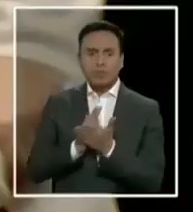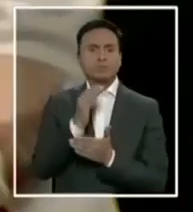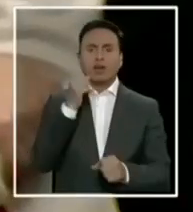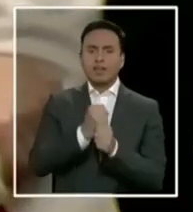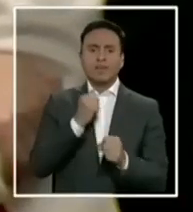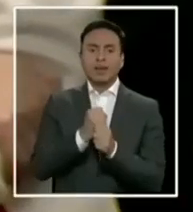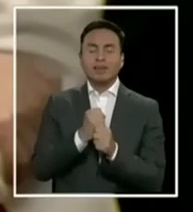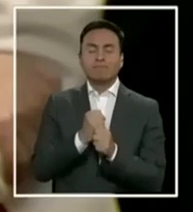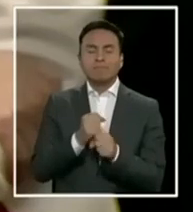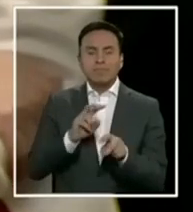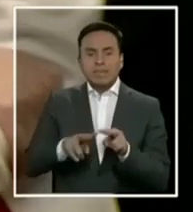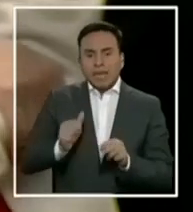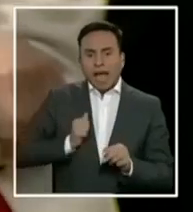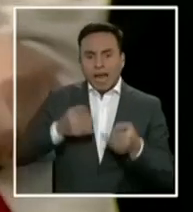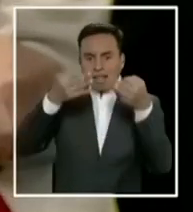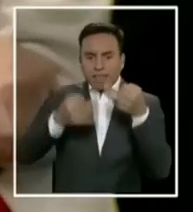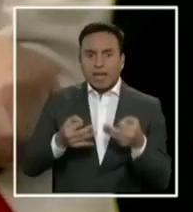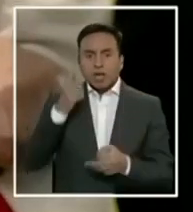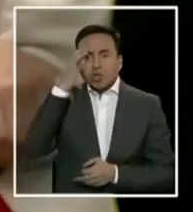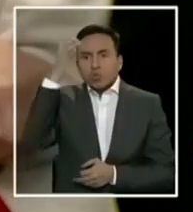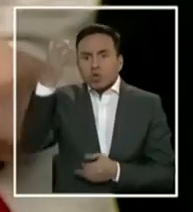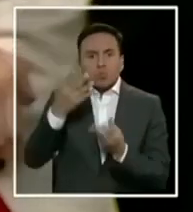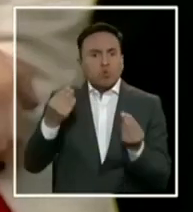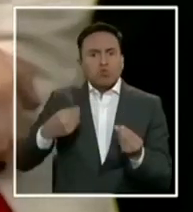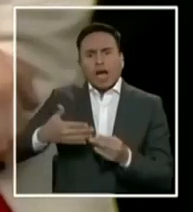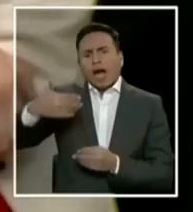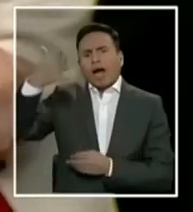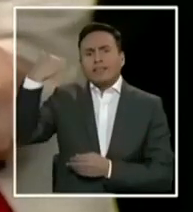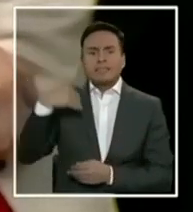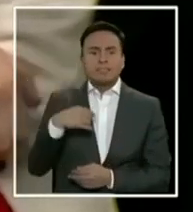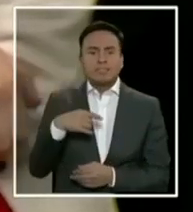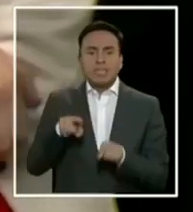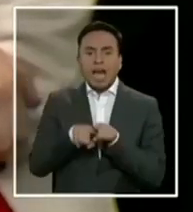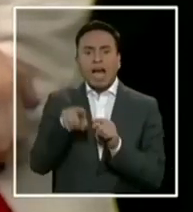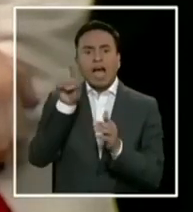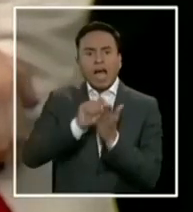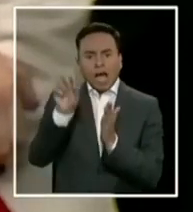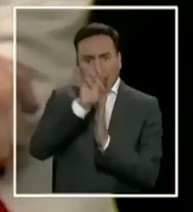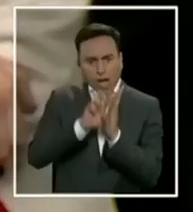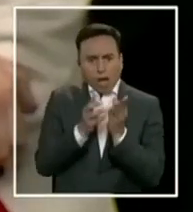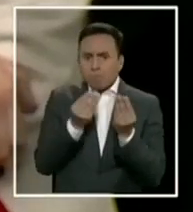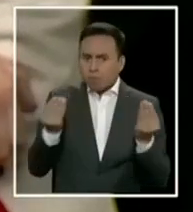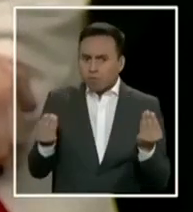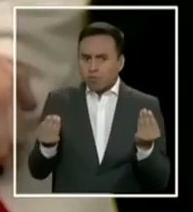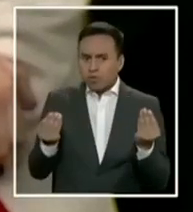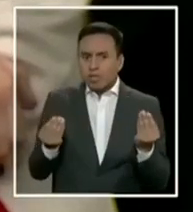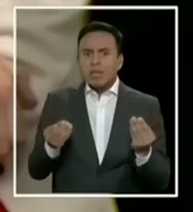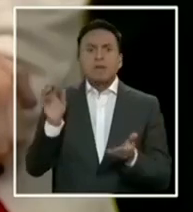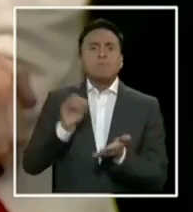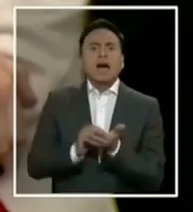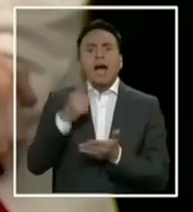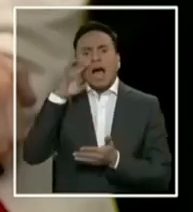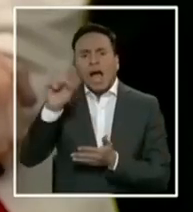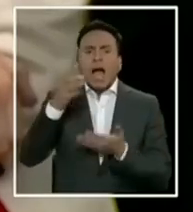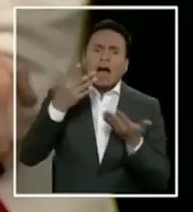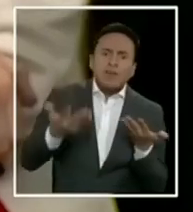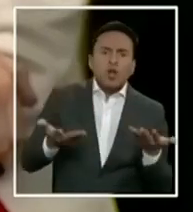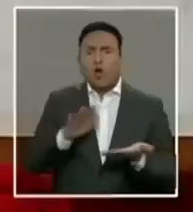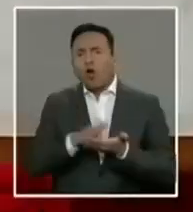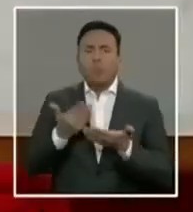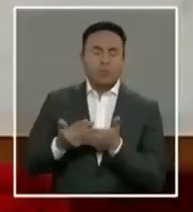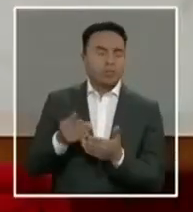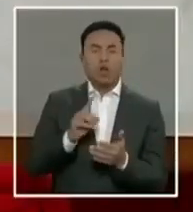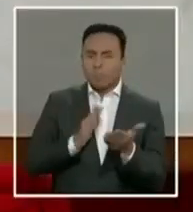que comencemos a trabajar para hacer realidad un sueño anhelado hace mucho tiempo y del cual ya se han escrito muchos proyectos. No más diagnóstico y